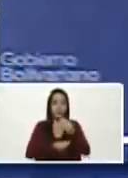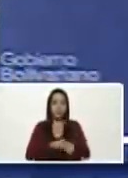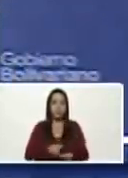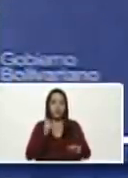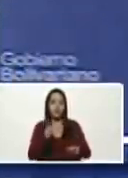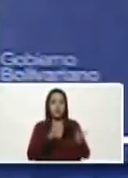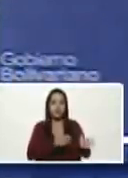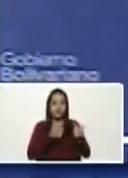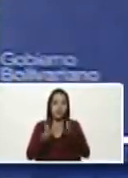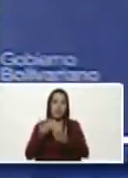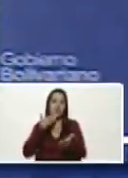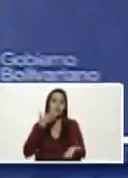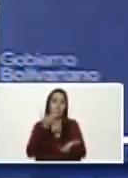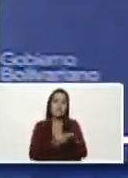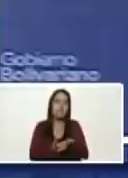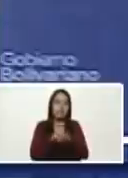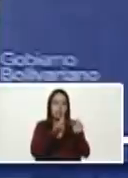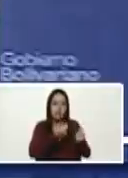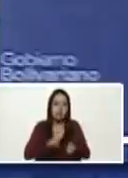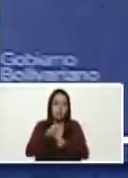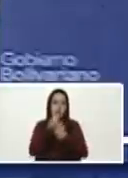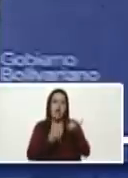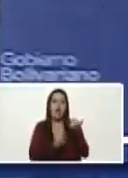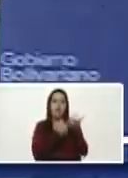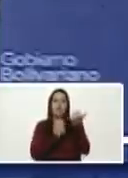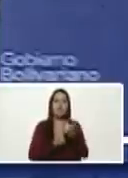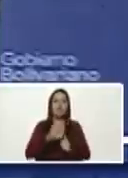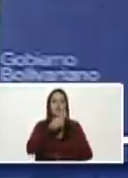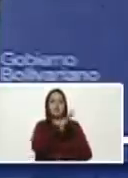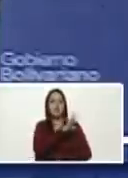Igualmente me piden recursos financieros por la cantidad de